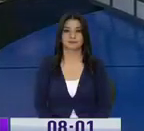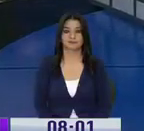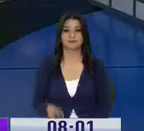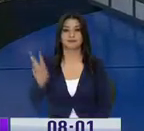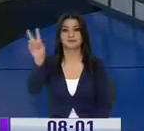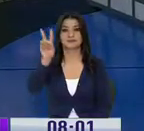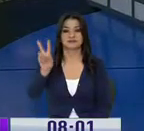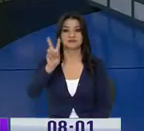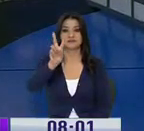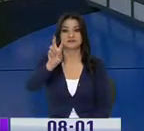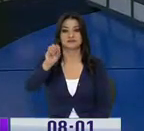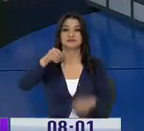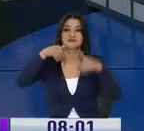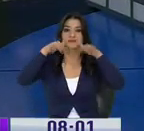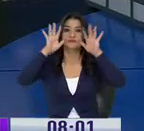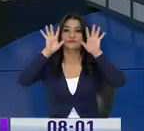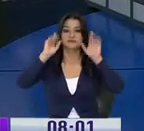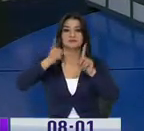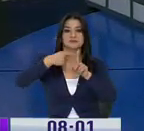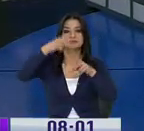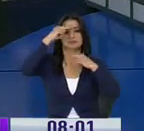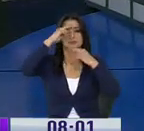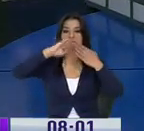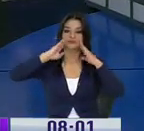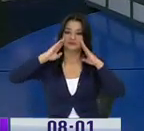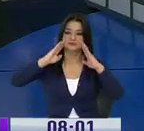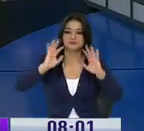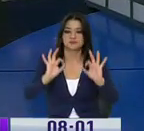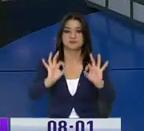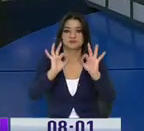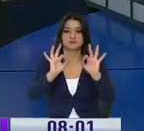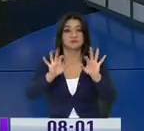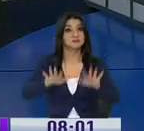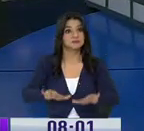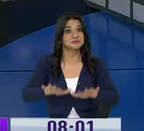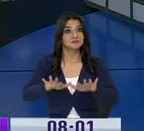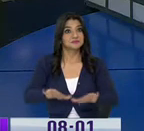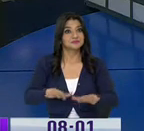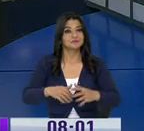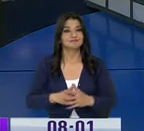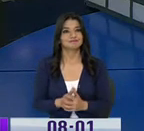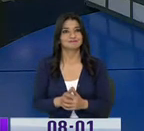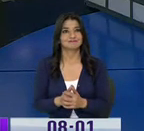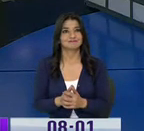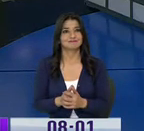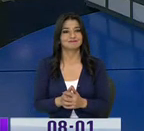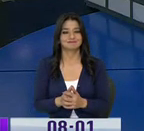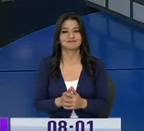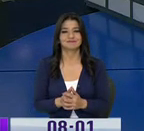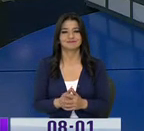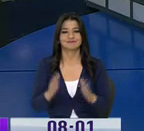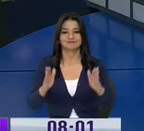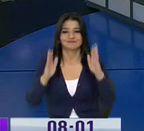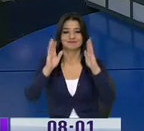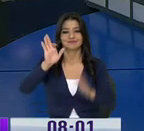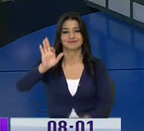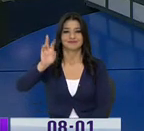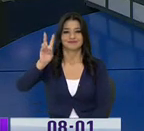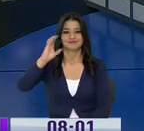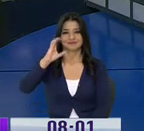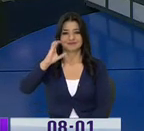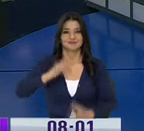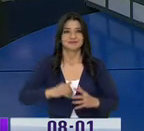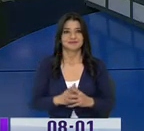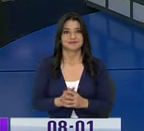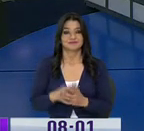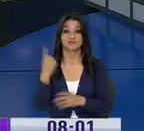Viernes 20 de diciembre llega el primer noticiero de la comunidad acá a nuestras diferentes frecuencias de TVC. Así es,